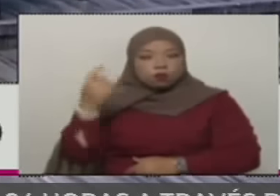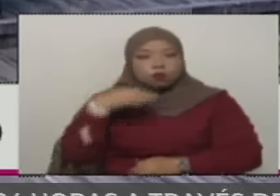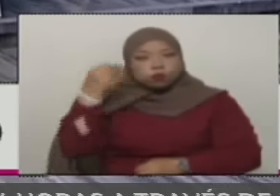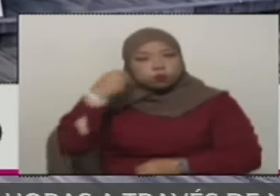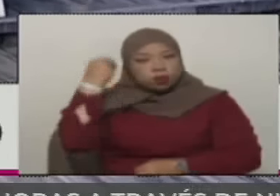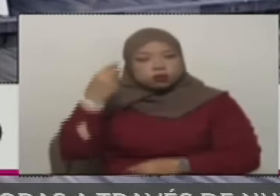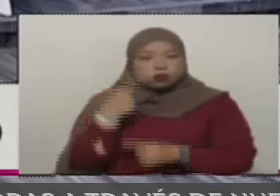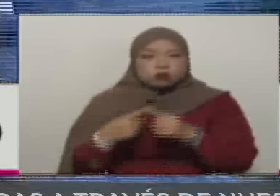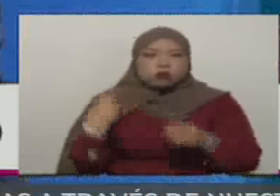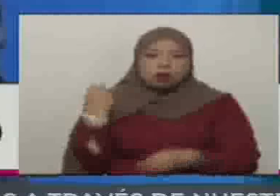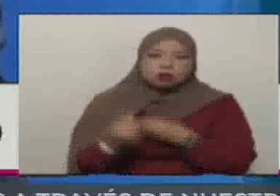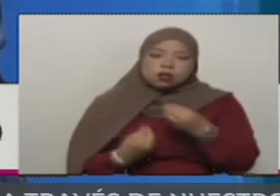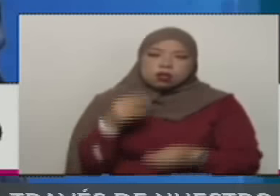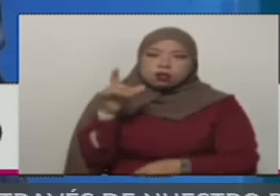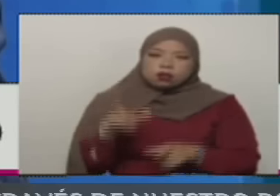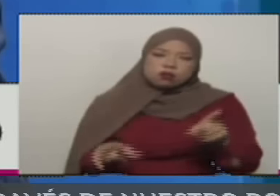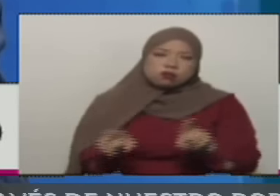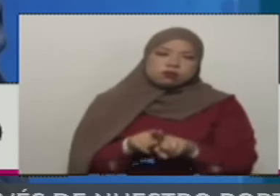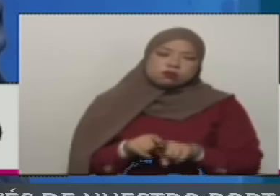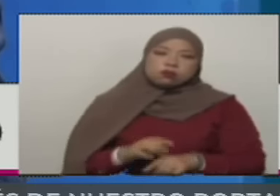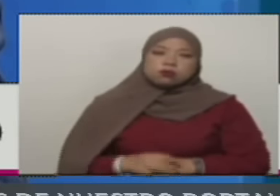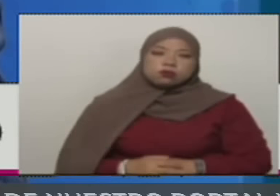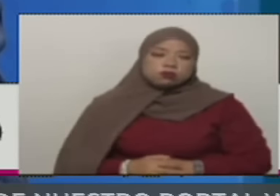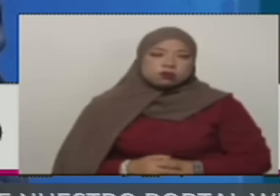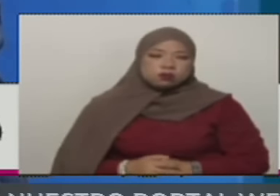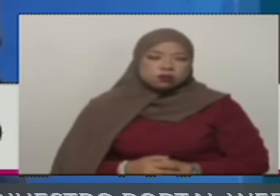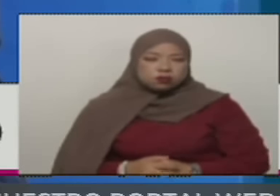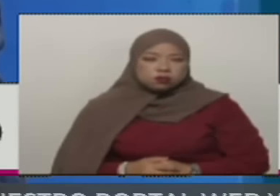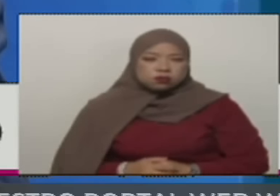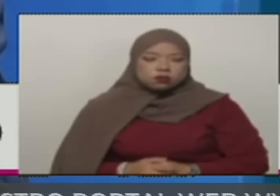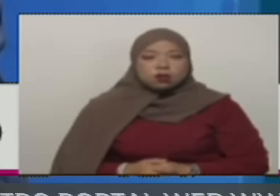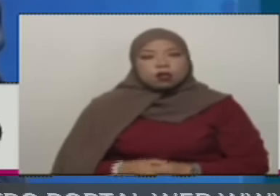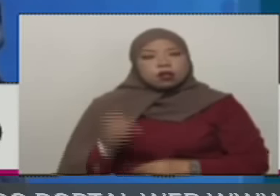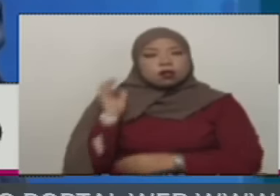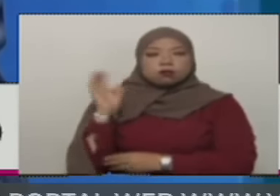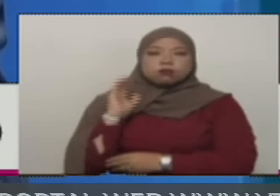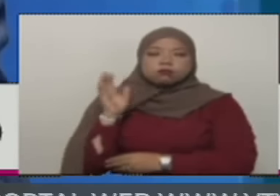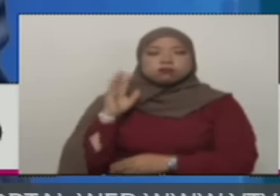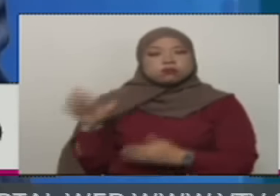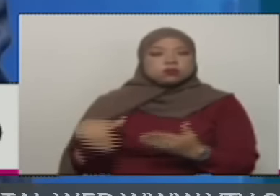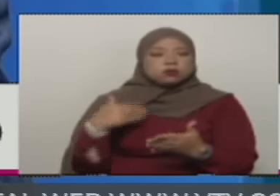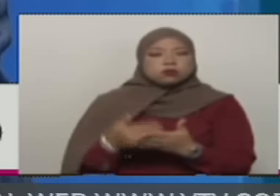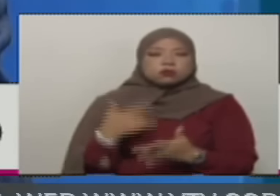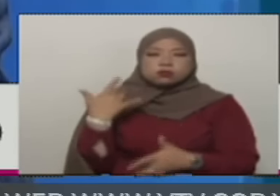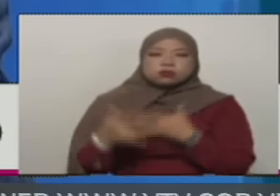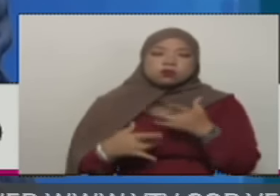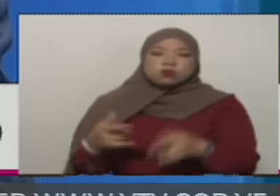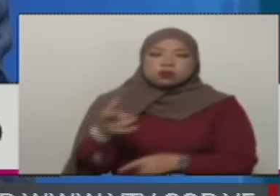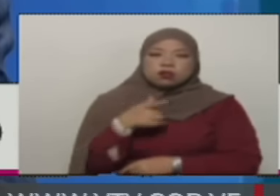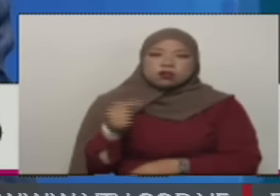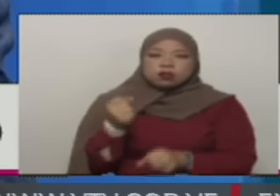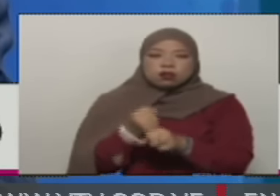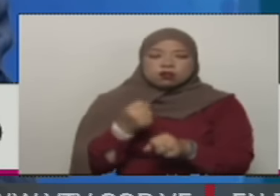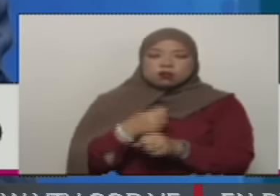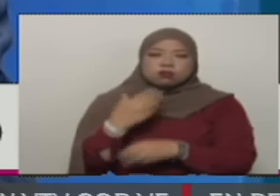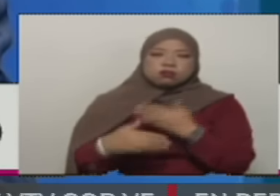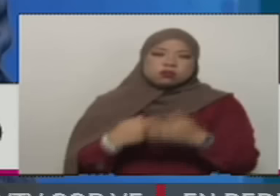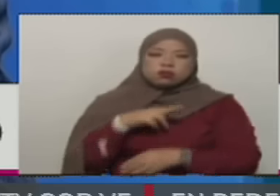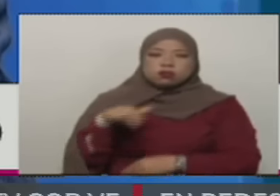pensar y de ser. Me parece muy buena idea que la Asamblea Nacional esté consultando, y sobre todo, María Antonieta,